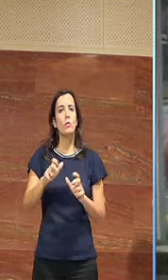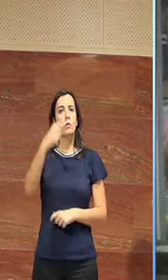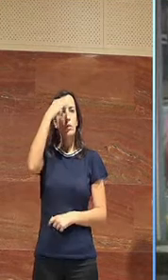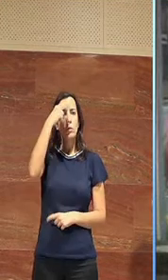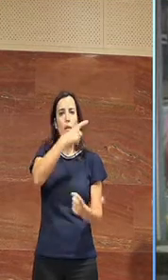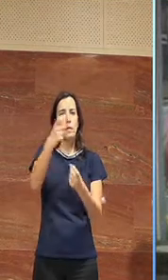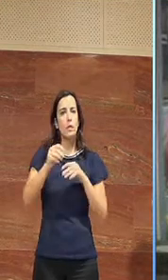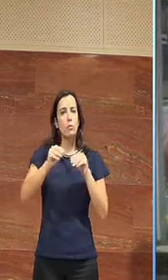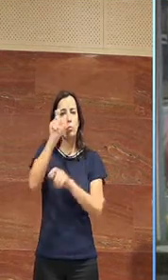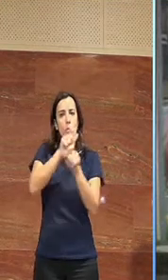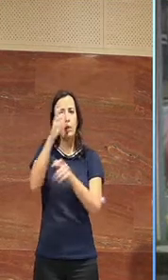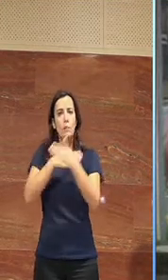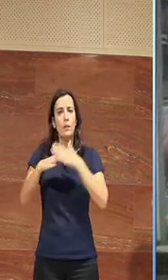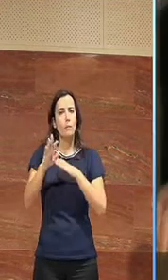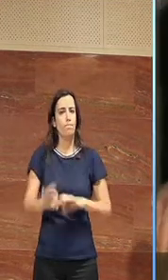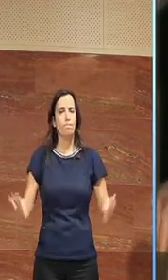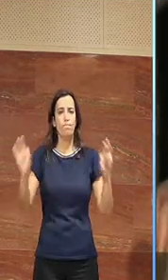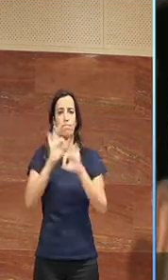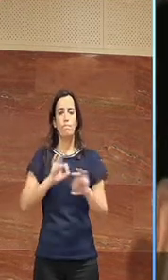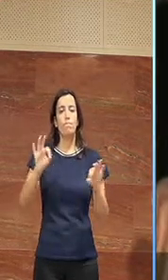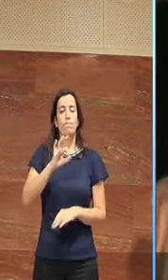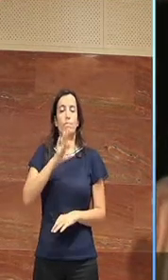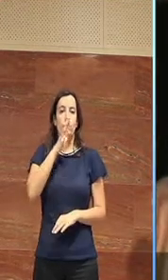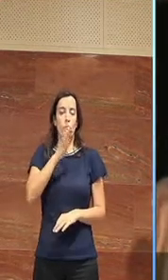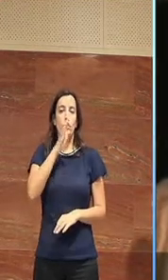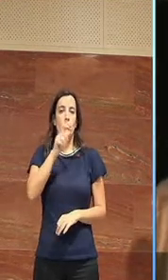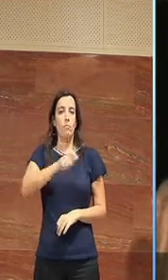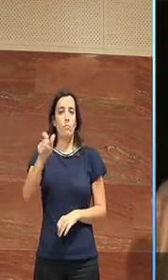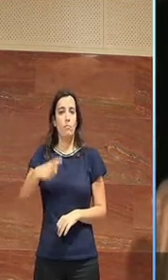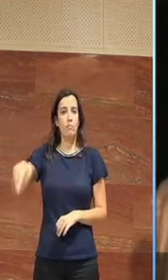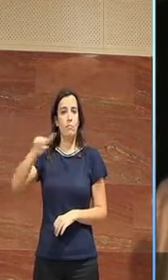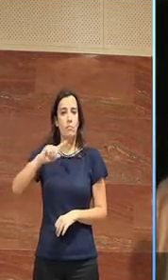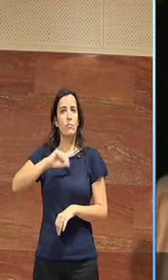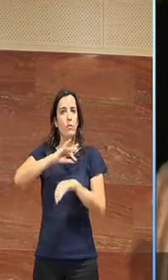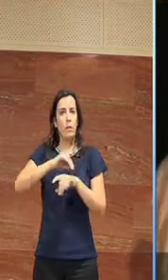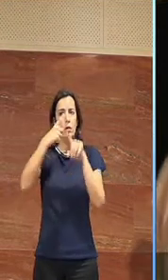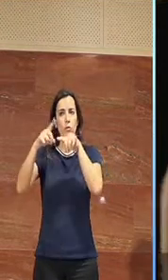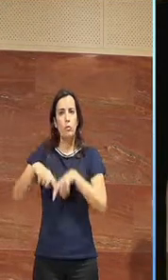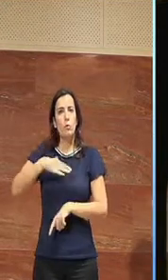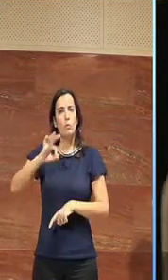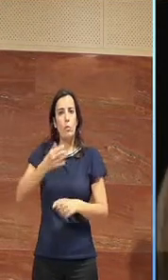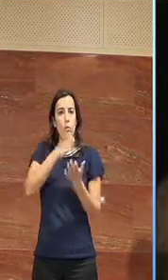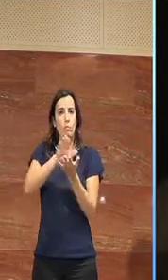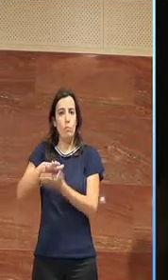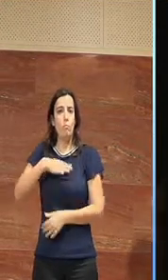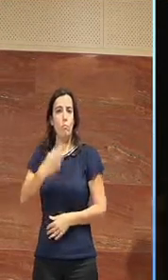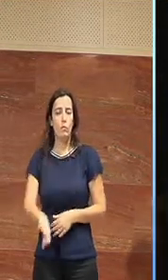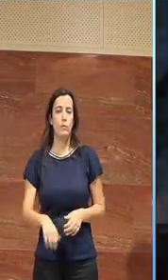necesidades de las personas con discapacidad, por lo que muchas tienen conductas que ponen en riesgo sus vidas.